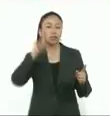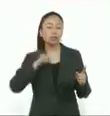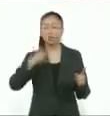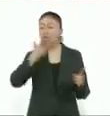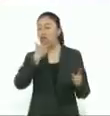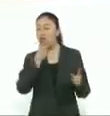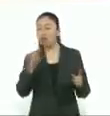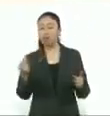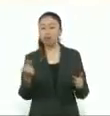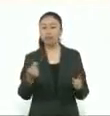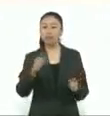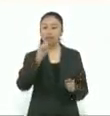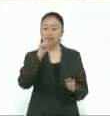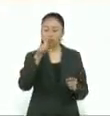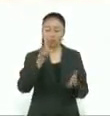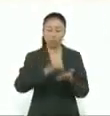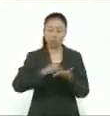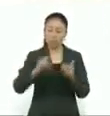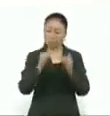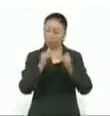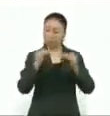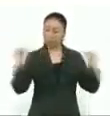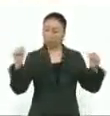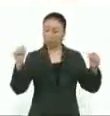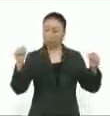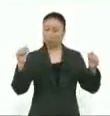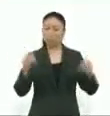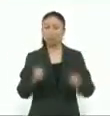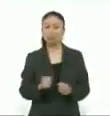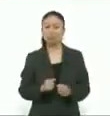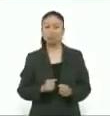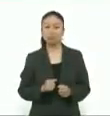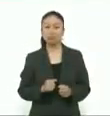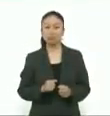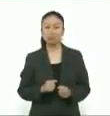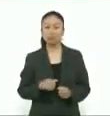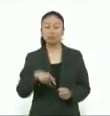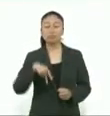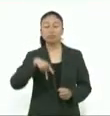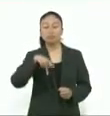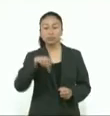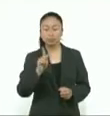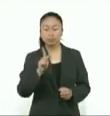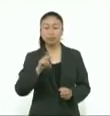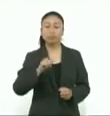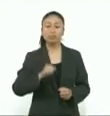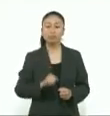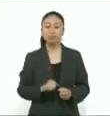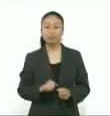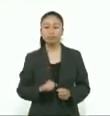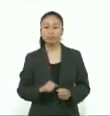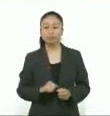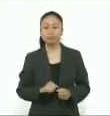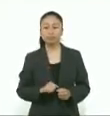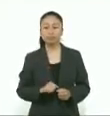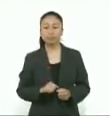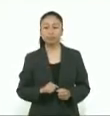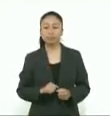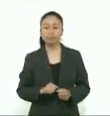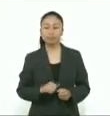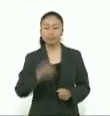talento. Pero esa diferencia no puede implicar